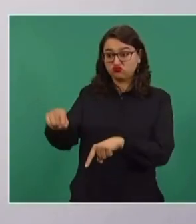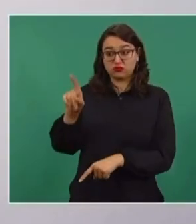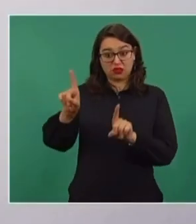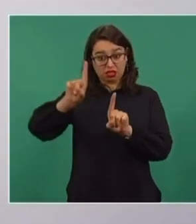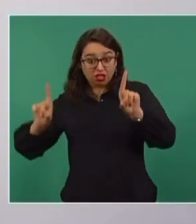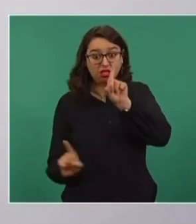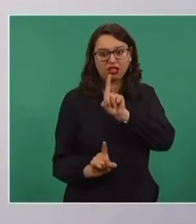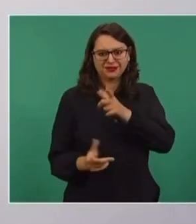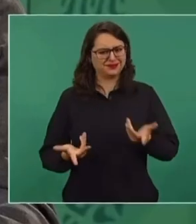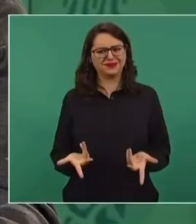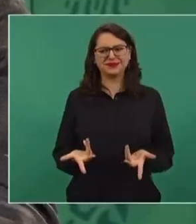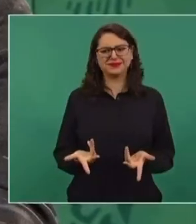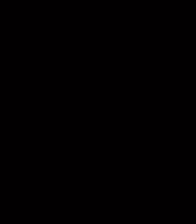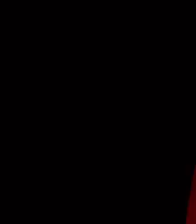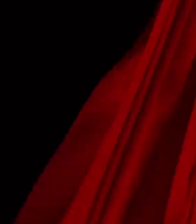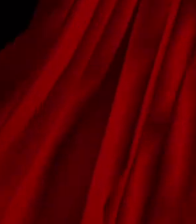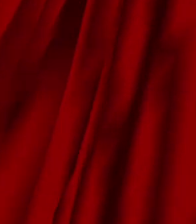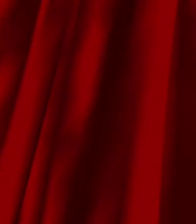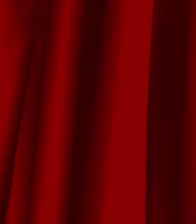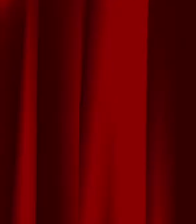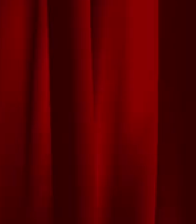Primero, nunca lo haría. Nunca lo he hecho. Primero, lo hecho.